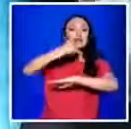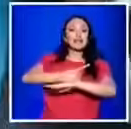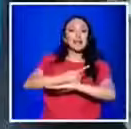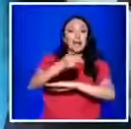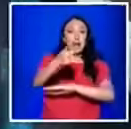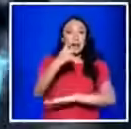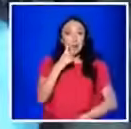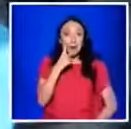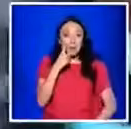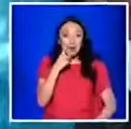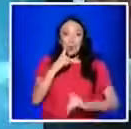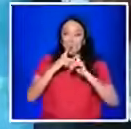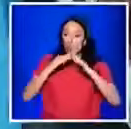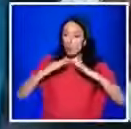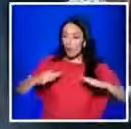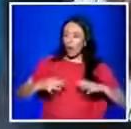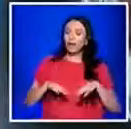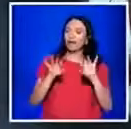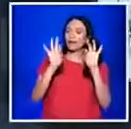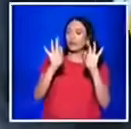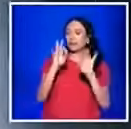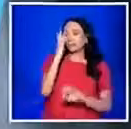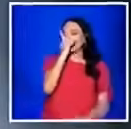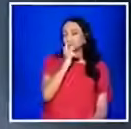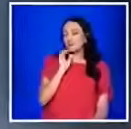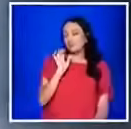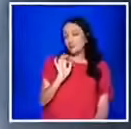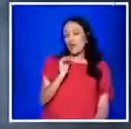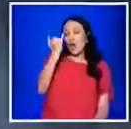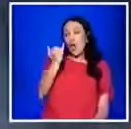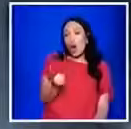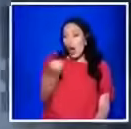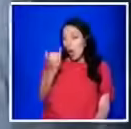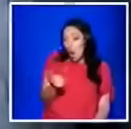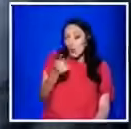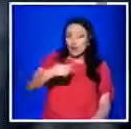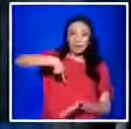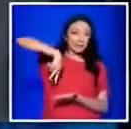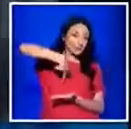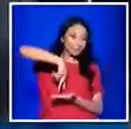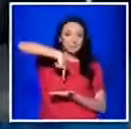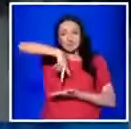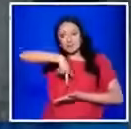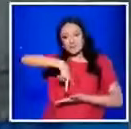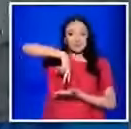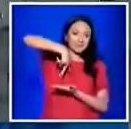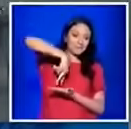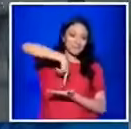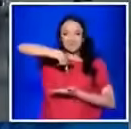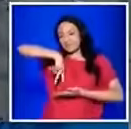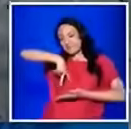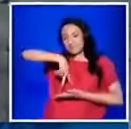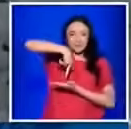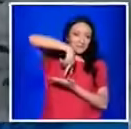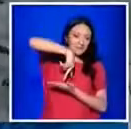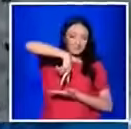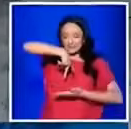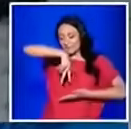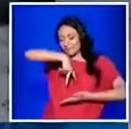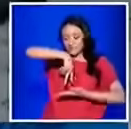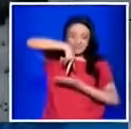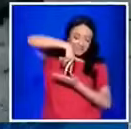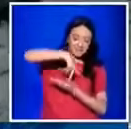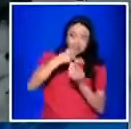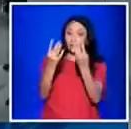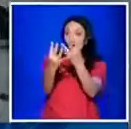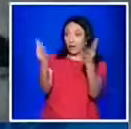del hogar, que ha enfrentado las adversidades y que ahora todavía coge ritmo. Miren ahí. Eres lo que más quiero, le